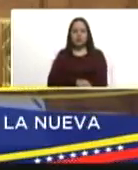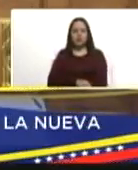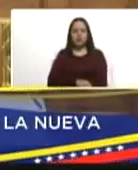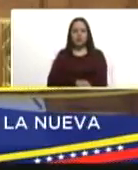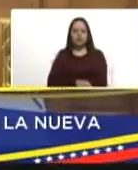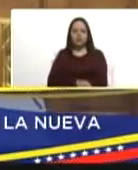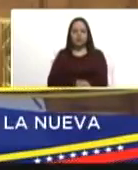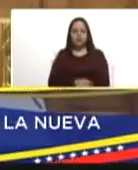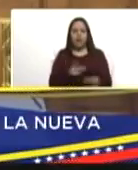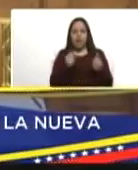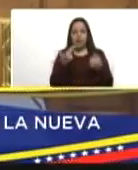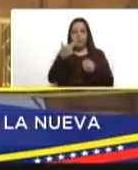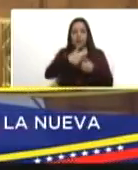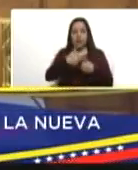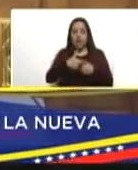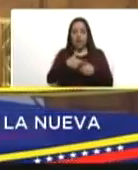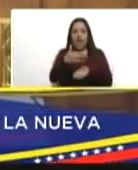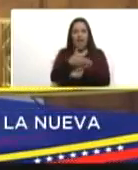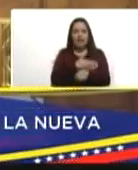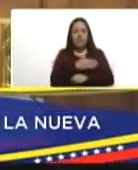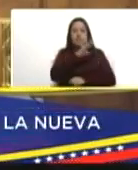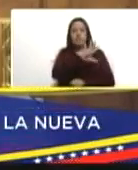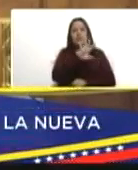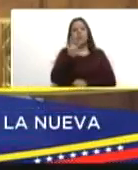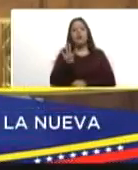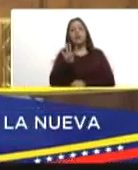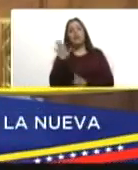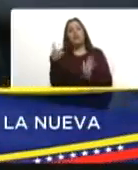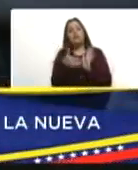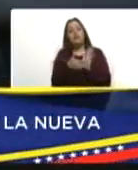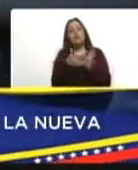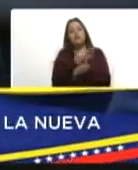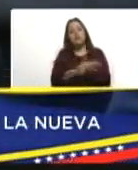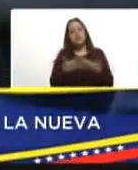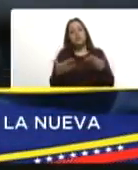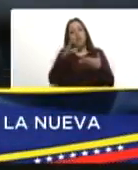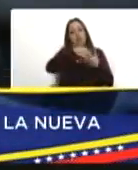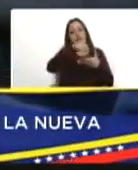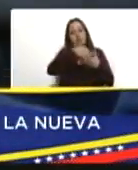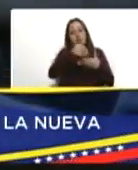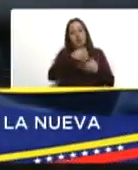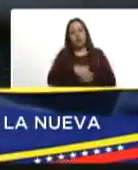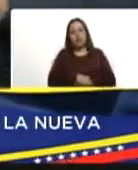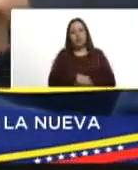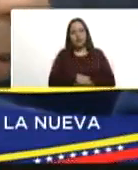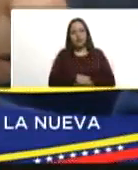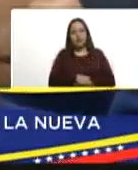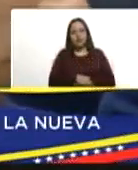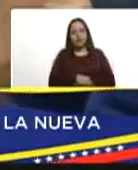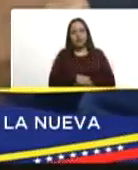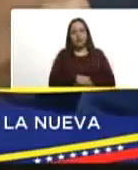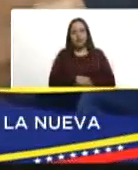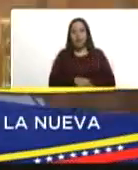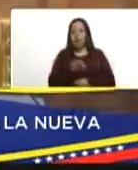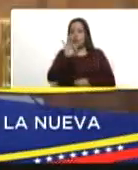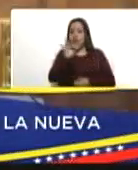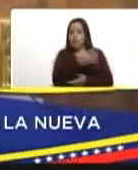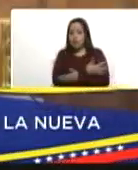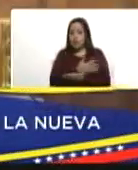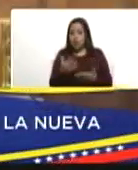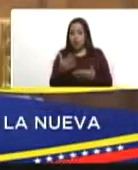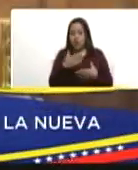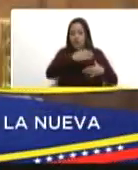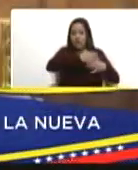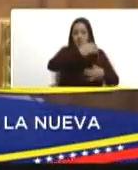petrolero en el país llegó a ser de 54000 millones de dólares con 3 millones de